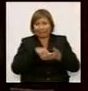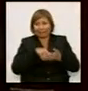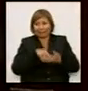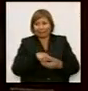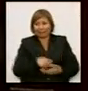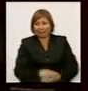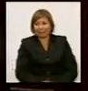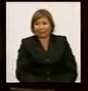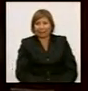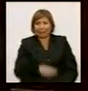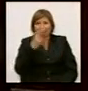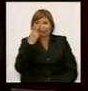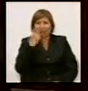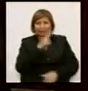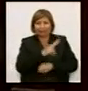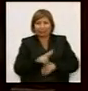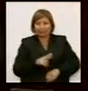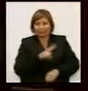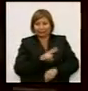estas 2 horas.